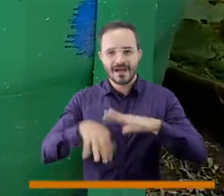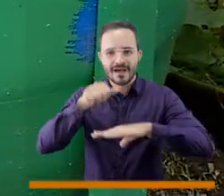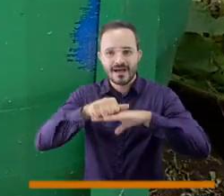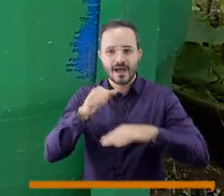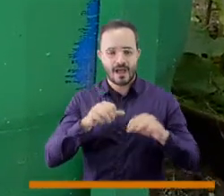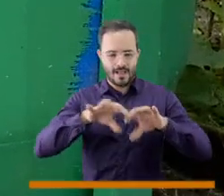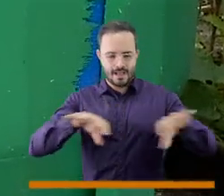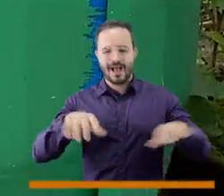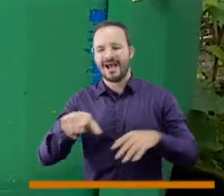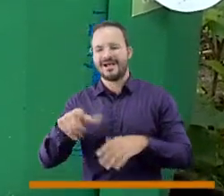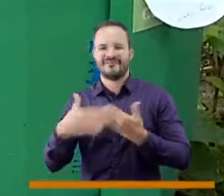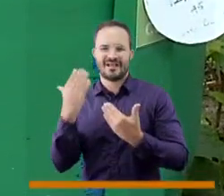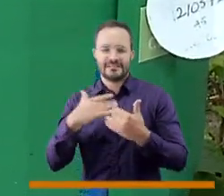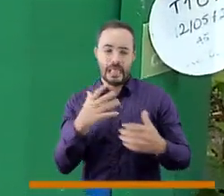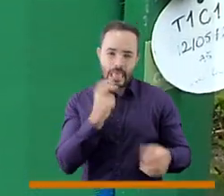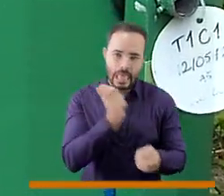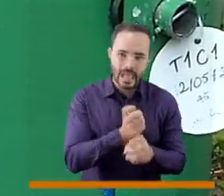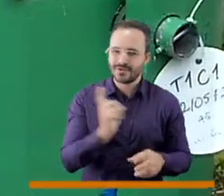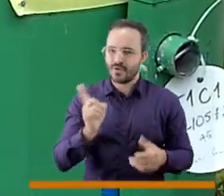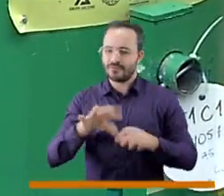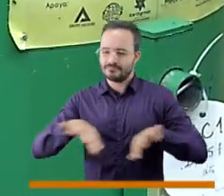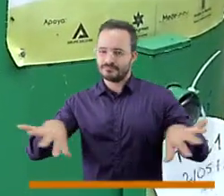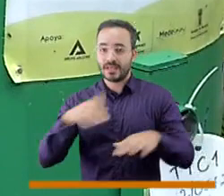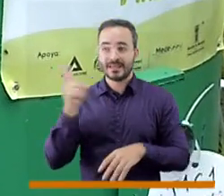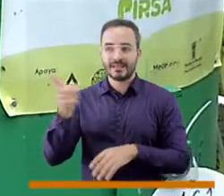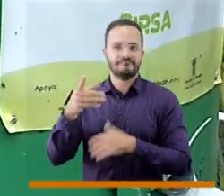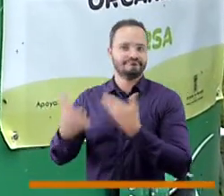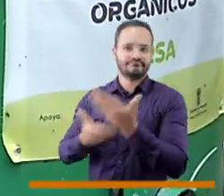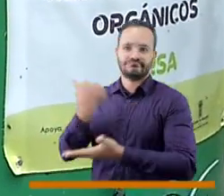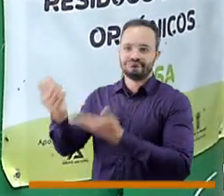los recicladores y a esos proyectos que saben darle